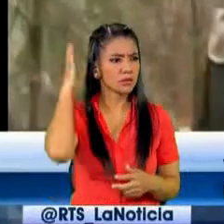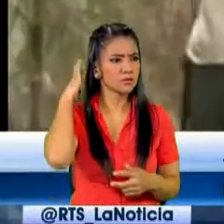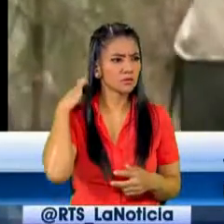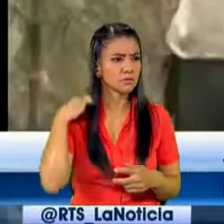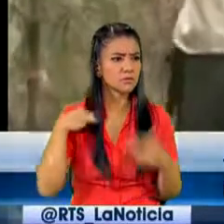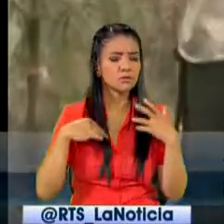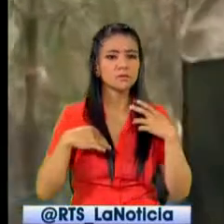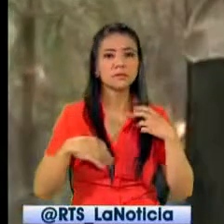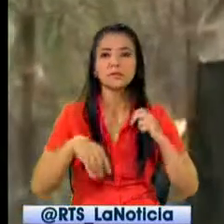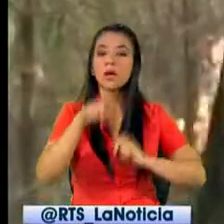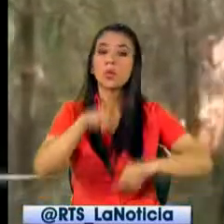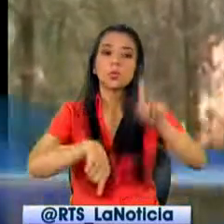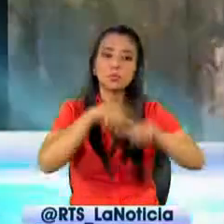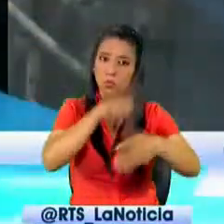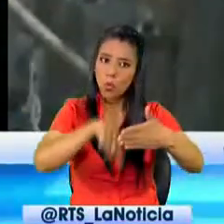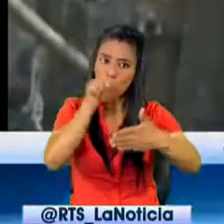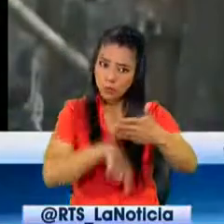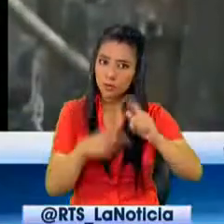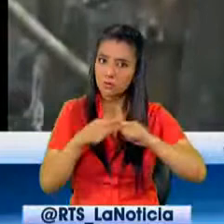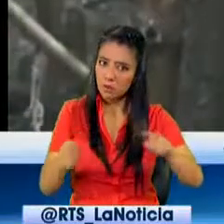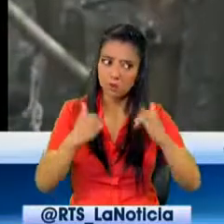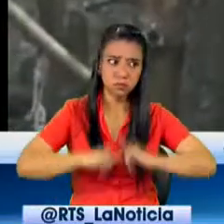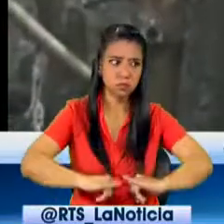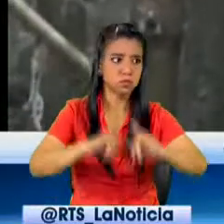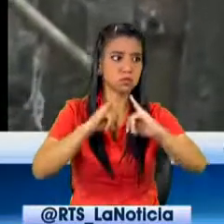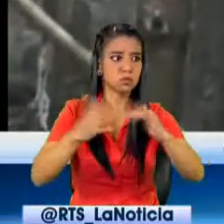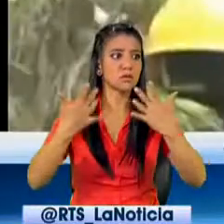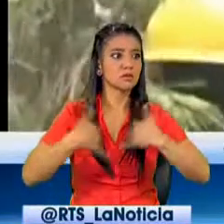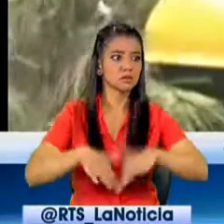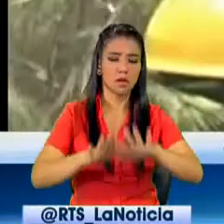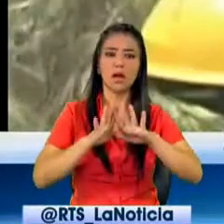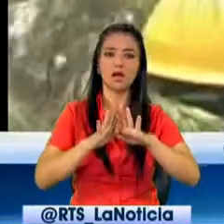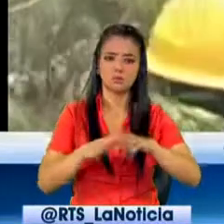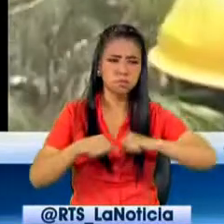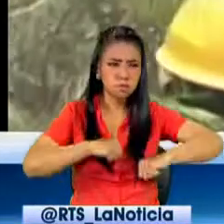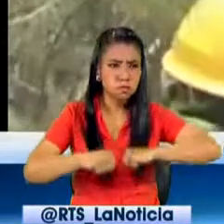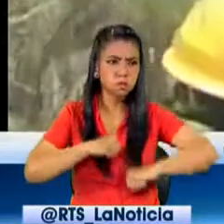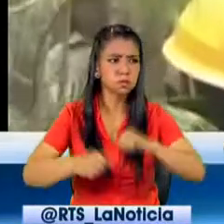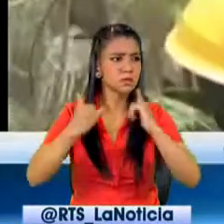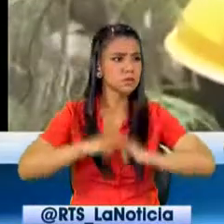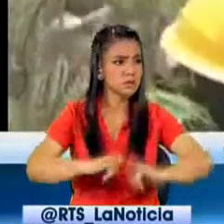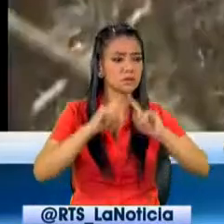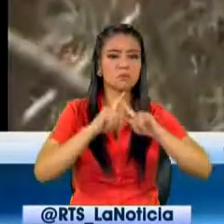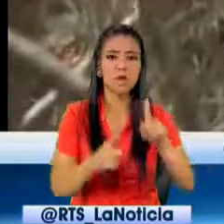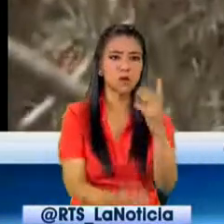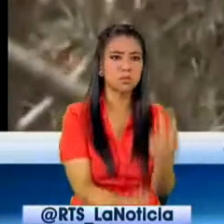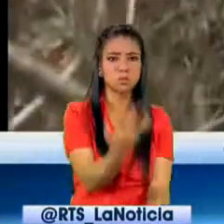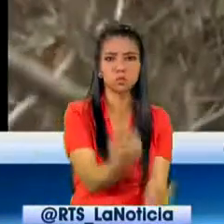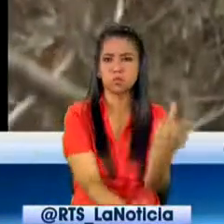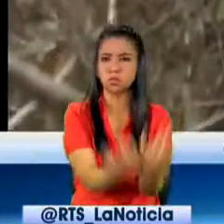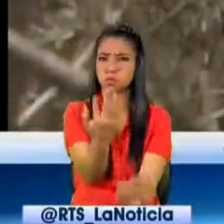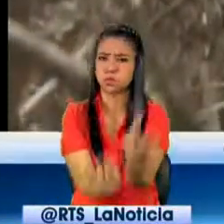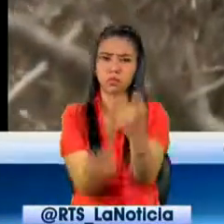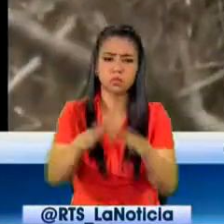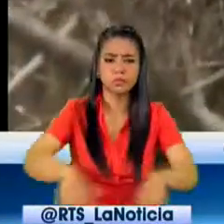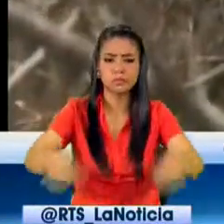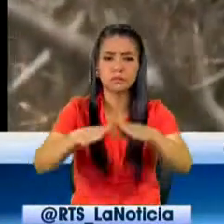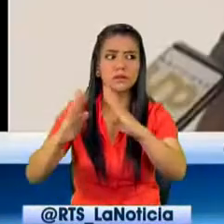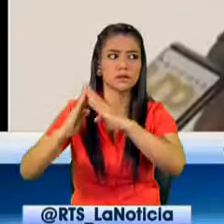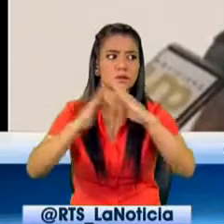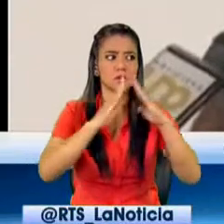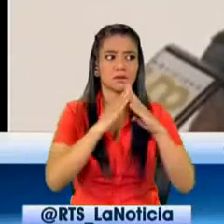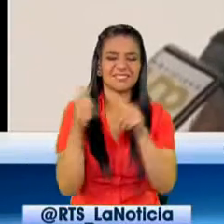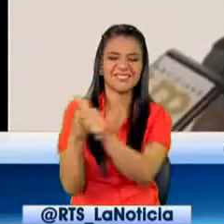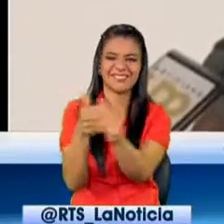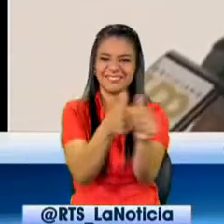prohibidas. Con palas, machete, rastrillos se trabaja incansablemente para evitar que el fuego llegue a zonas residenciales de la ciudad de Loja.